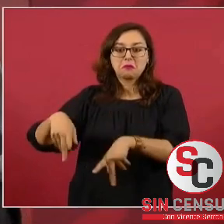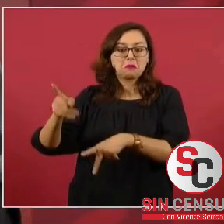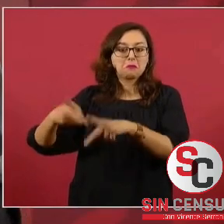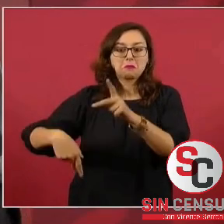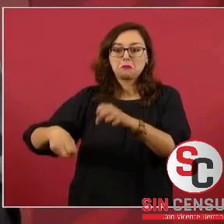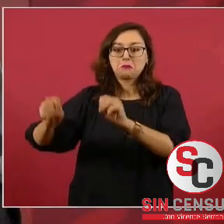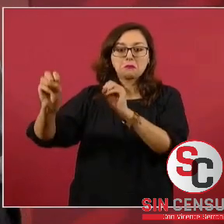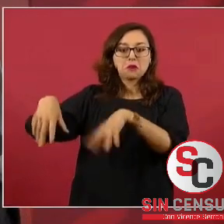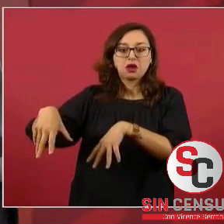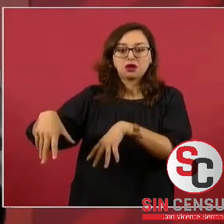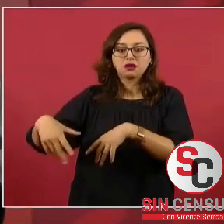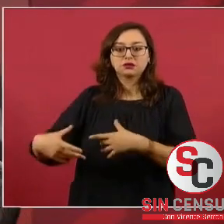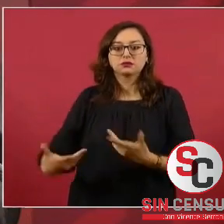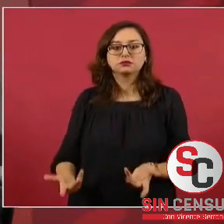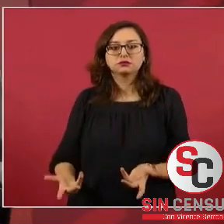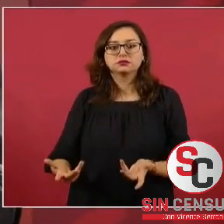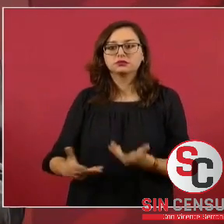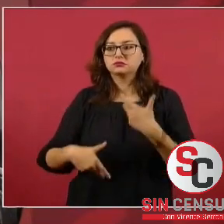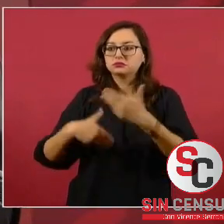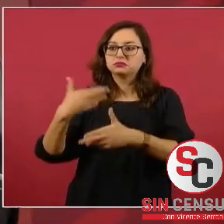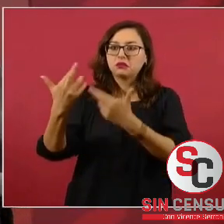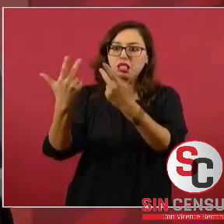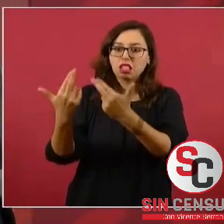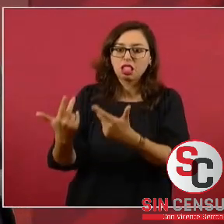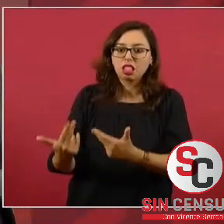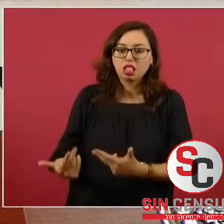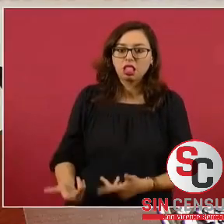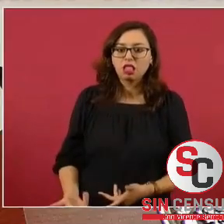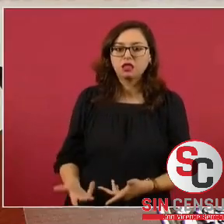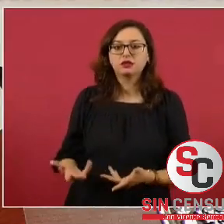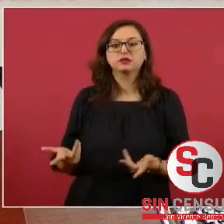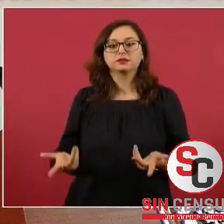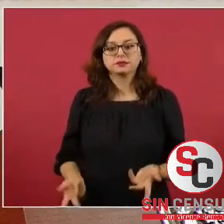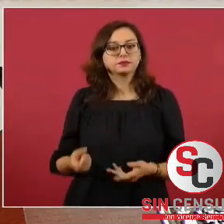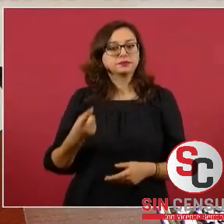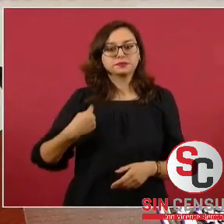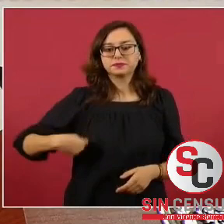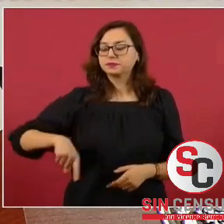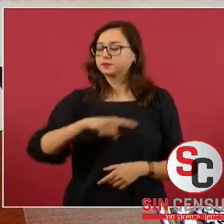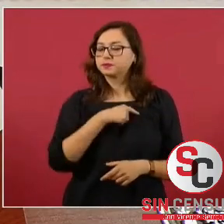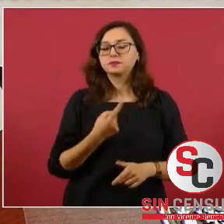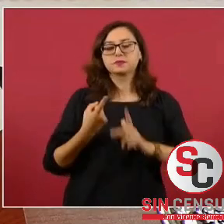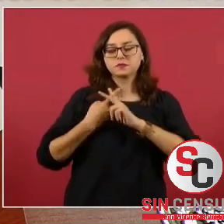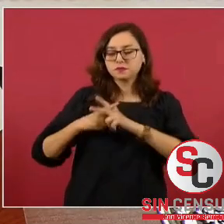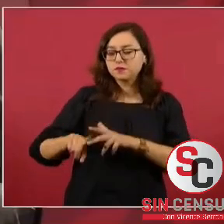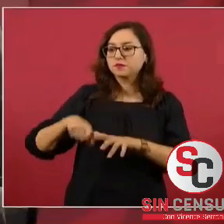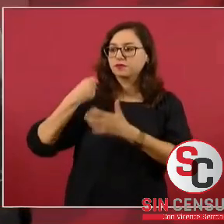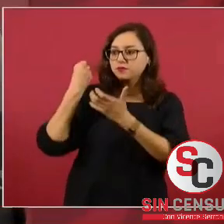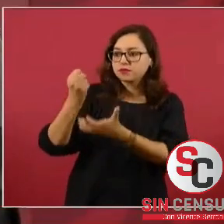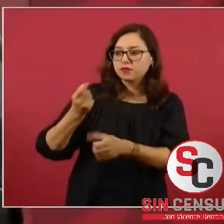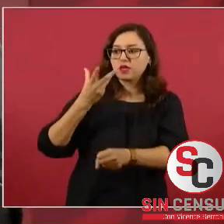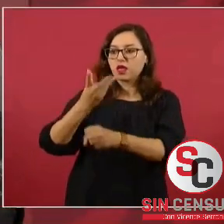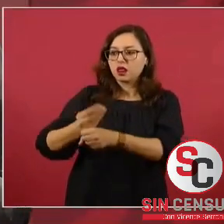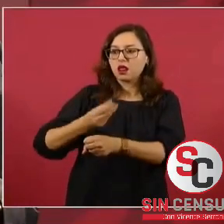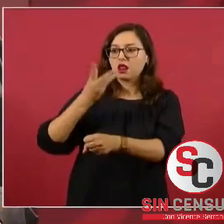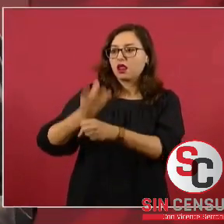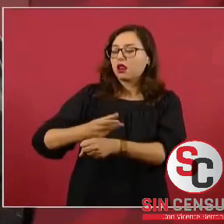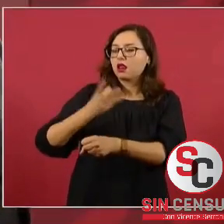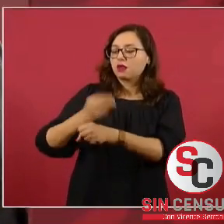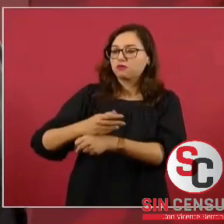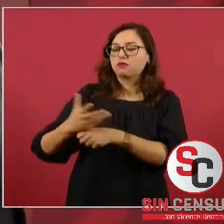abandonadas y se estaban convirtiendo en chatarra. Desde que llegamos a invertir,